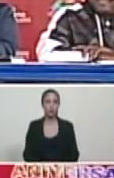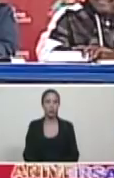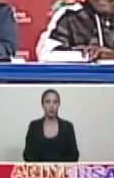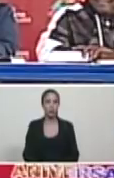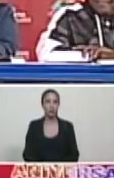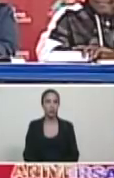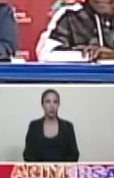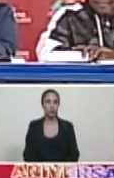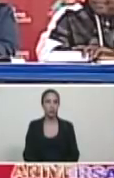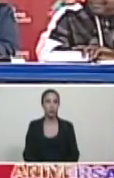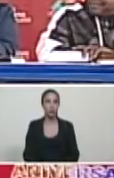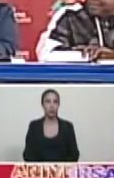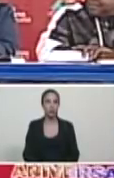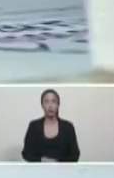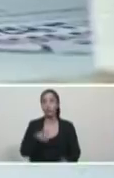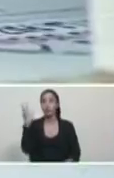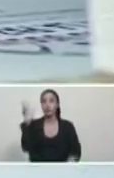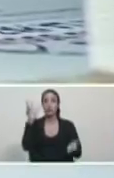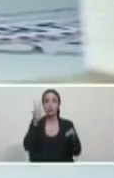Aprobado.